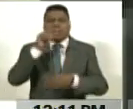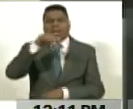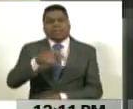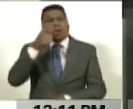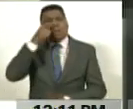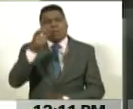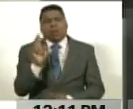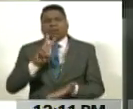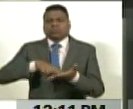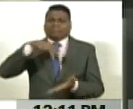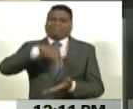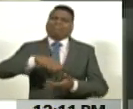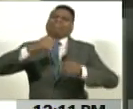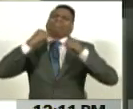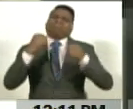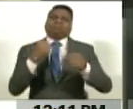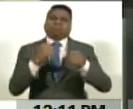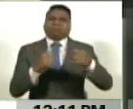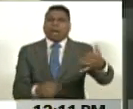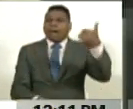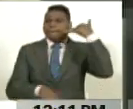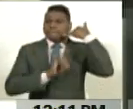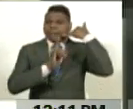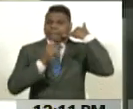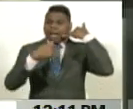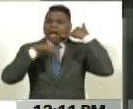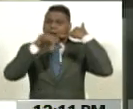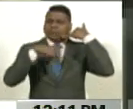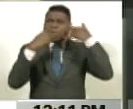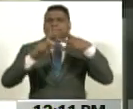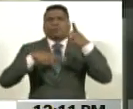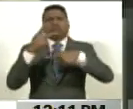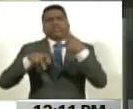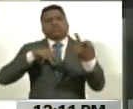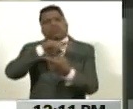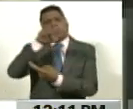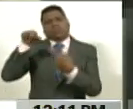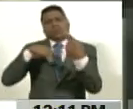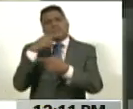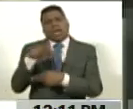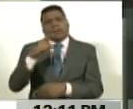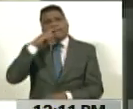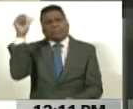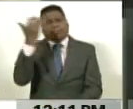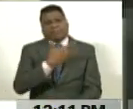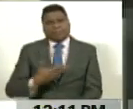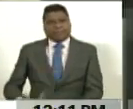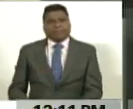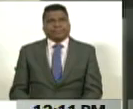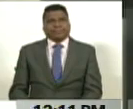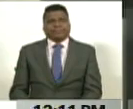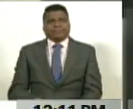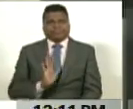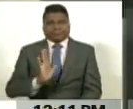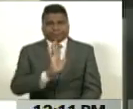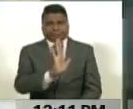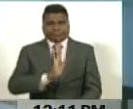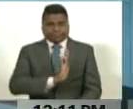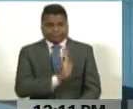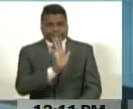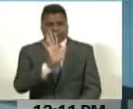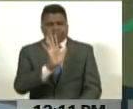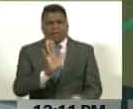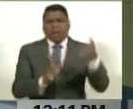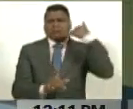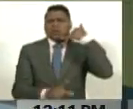de pie, en vanguardia y respaldando nuestro proceso bolivariano, nuestro presidente Nicolás Maduro. Sí, alcalde, dos preguntas.